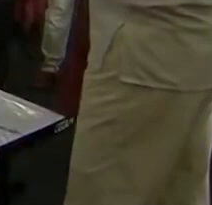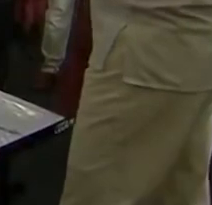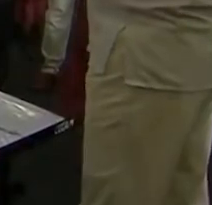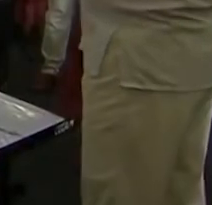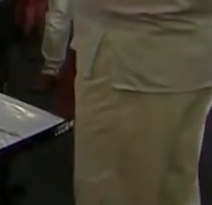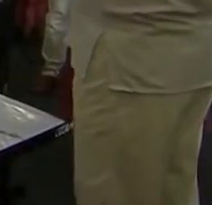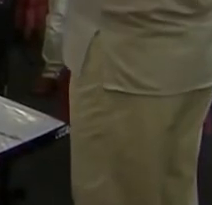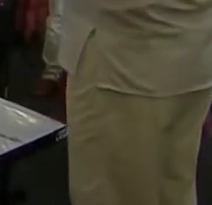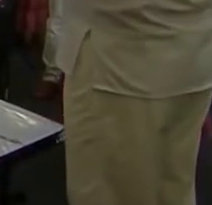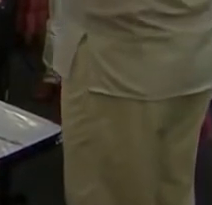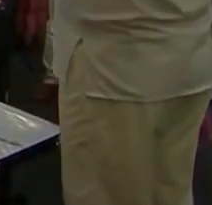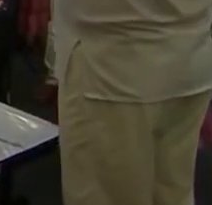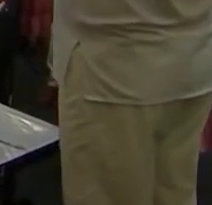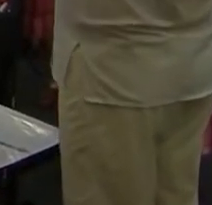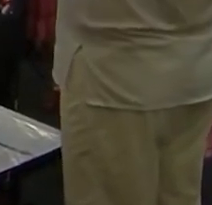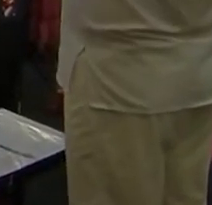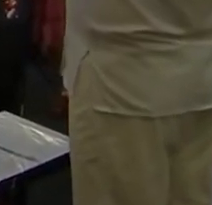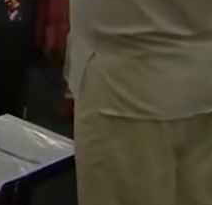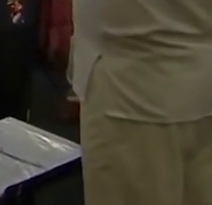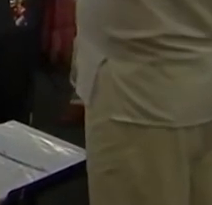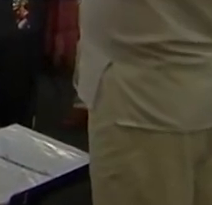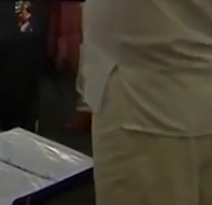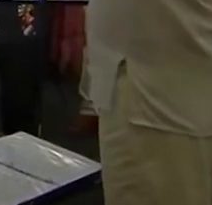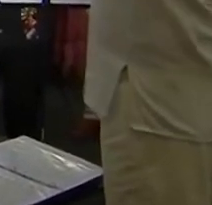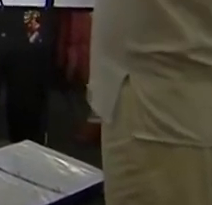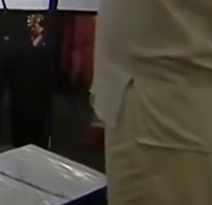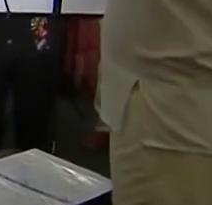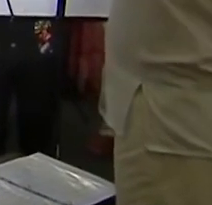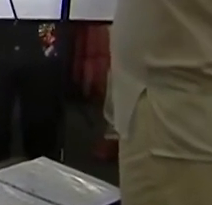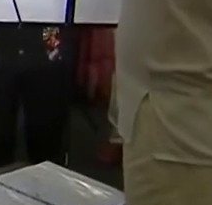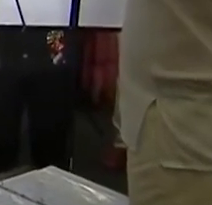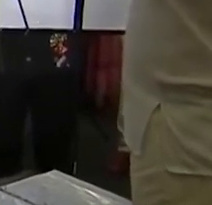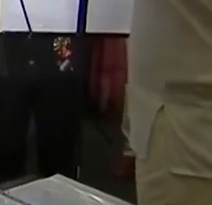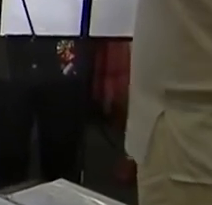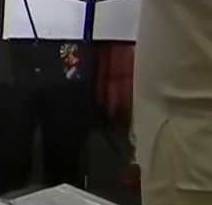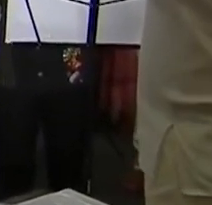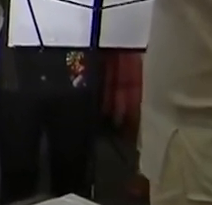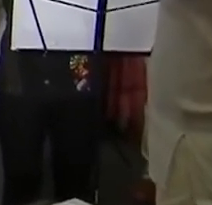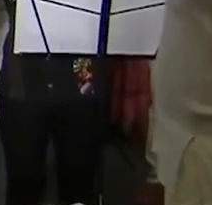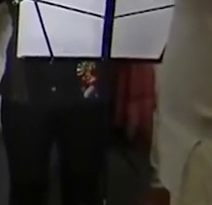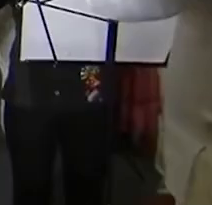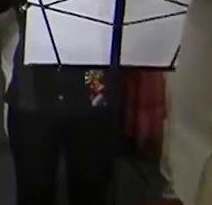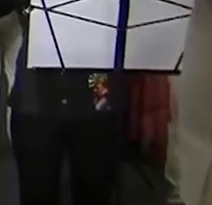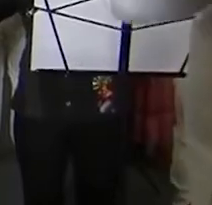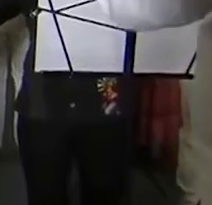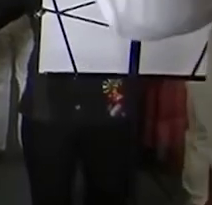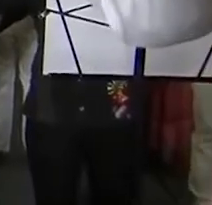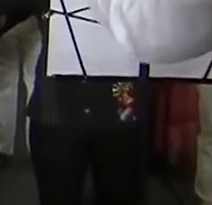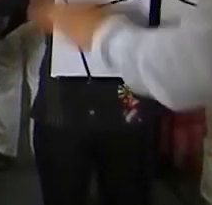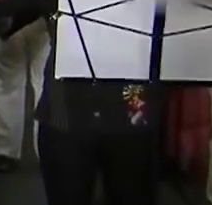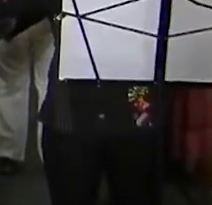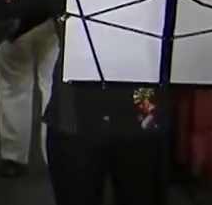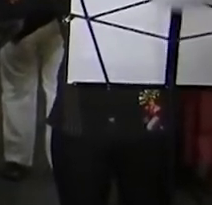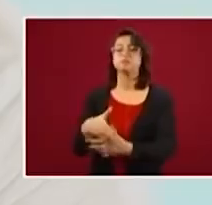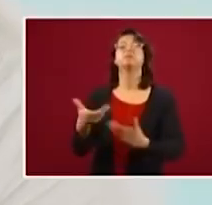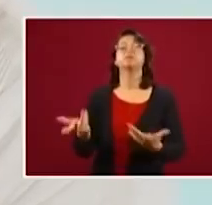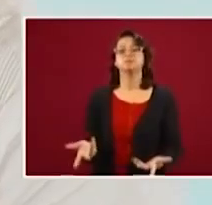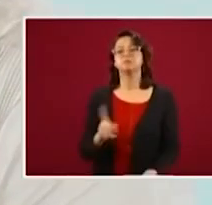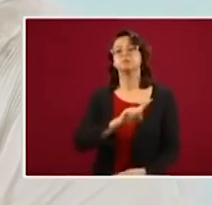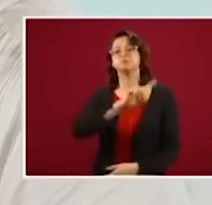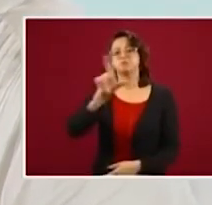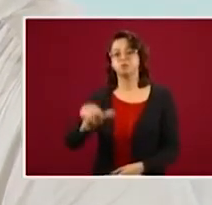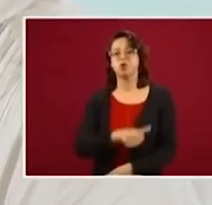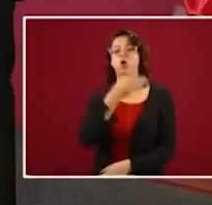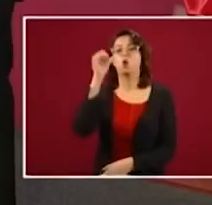presidente a la región Mije, el día 19 de enero de 2020, se consolidó un decreto en beneficio de este centro de